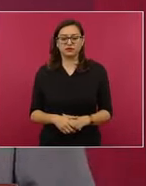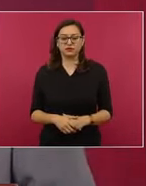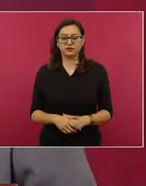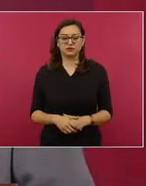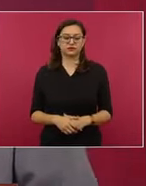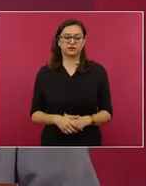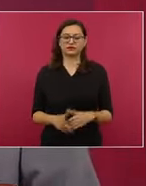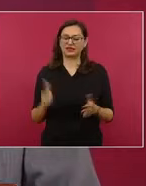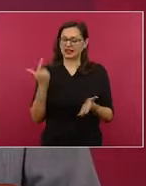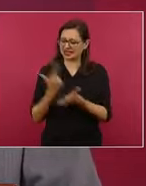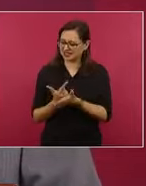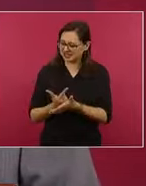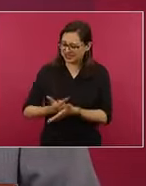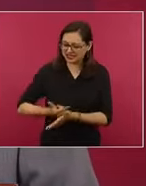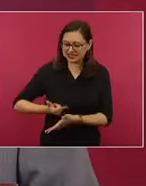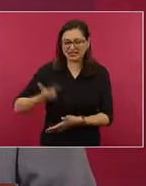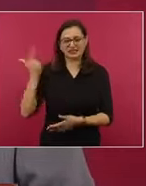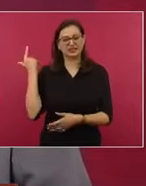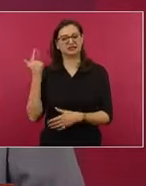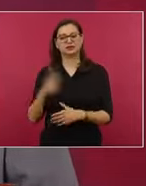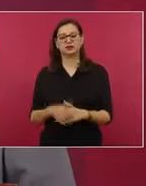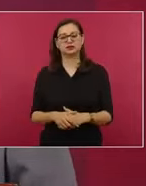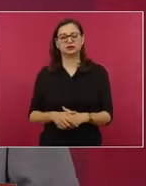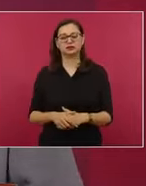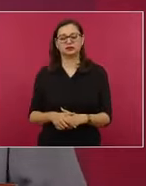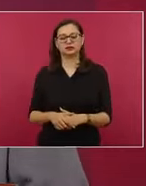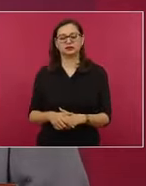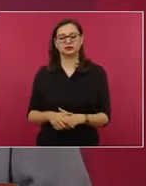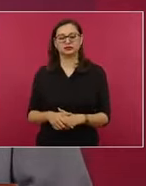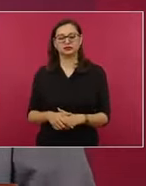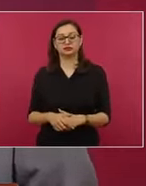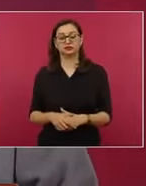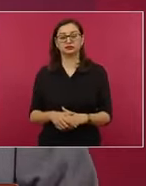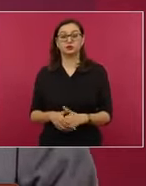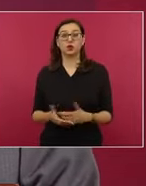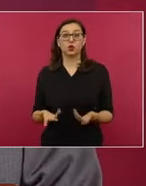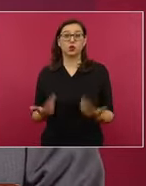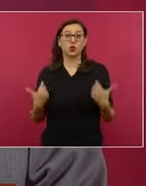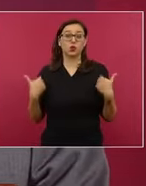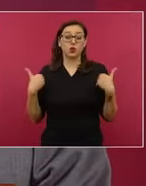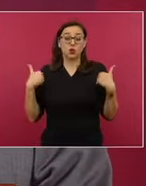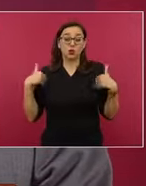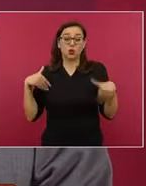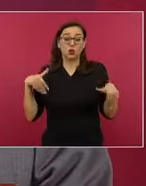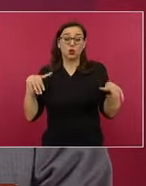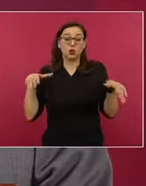por siglos, bueno, desde que llegó Cortés,